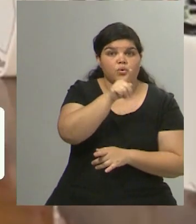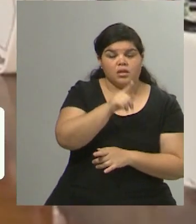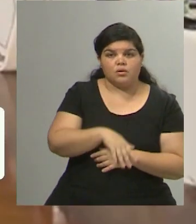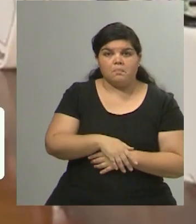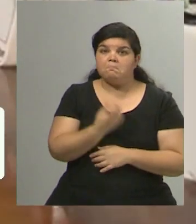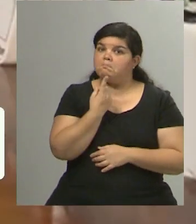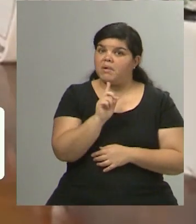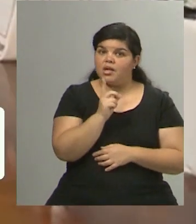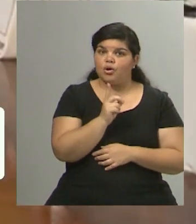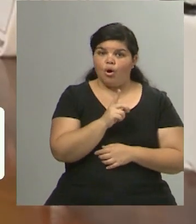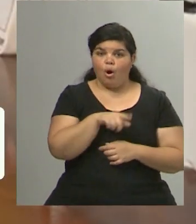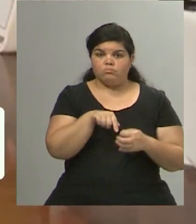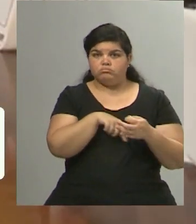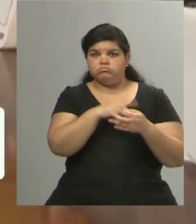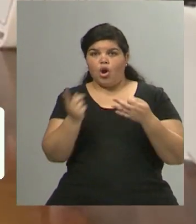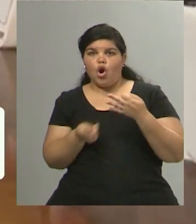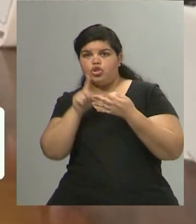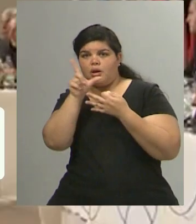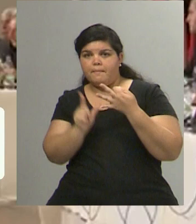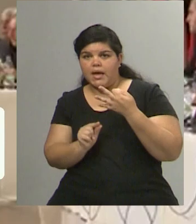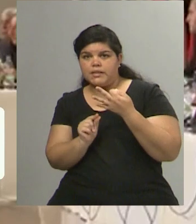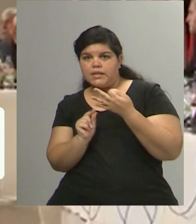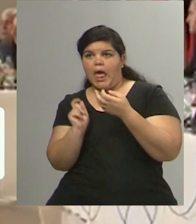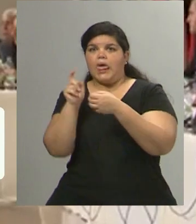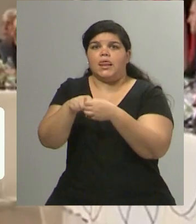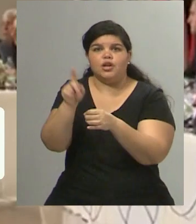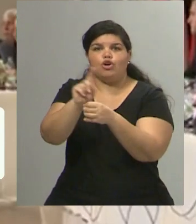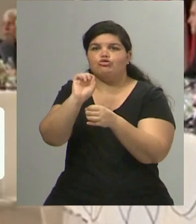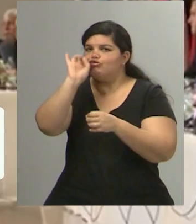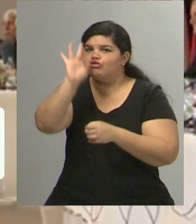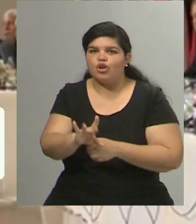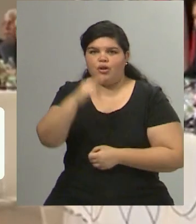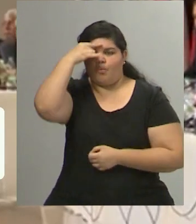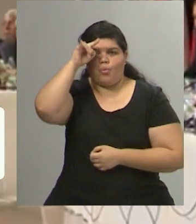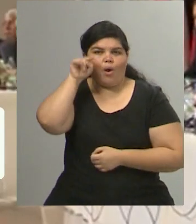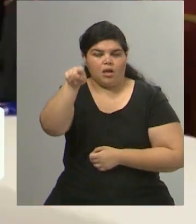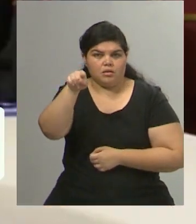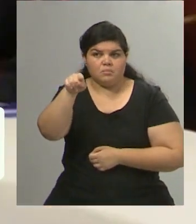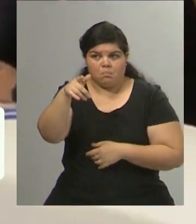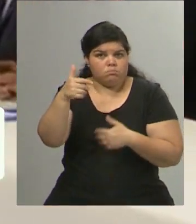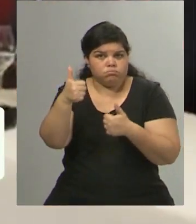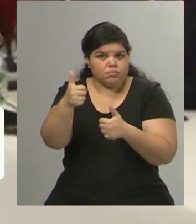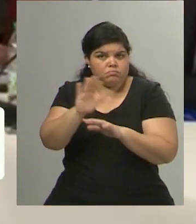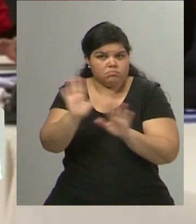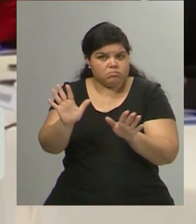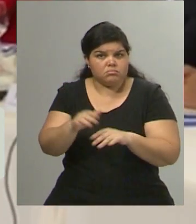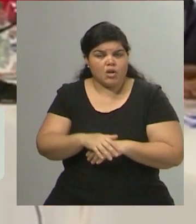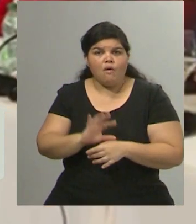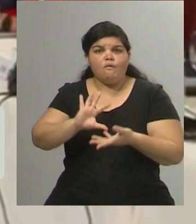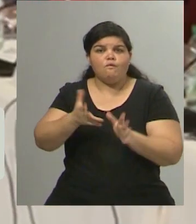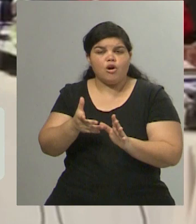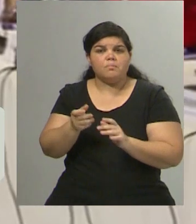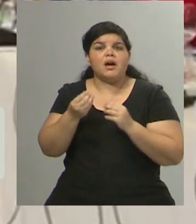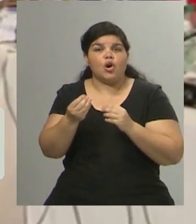participen los demás socios. Y bueno, quizás el jeitinho es decir, muy bien, vamos a hacer